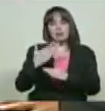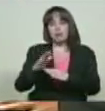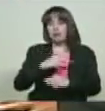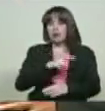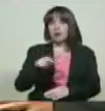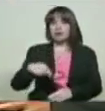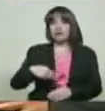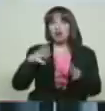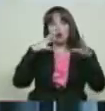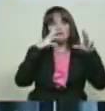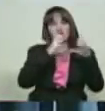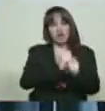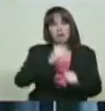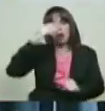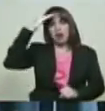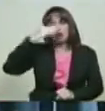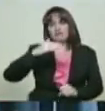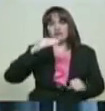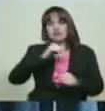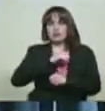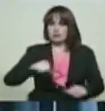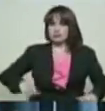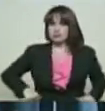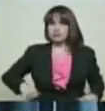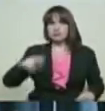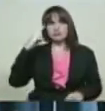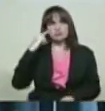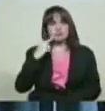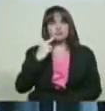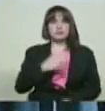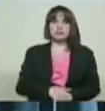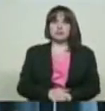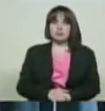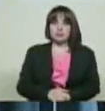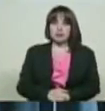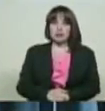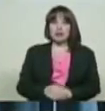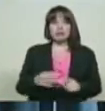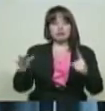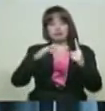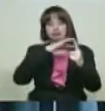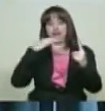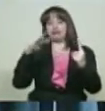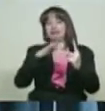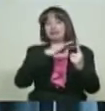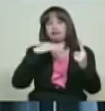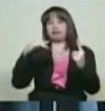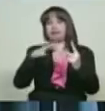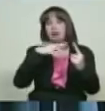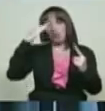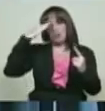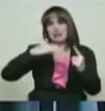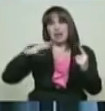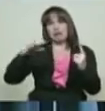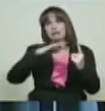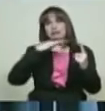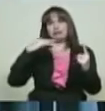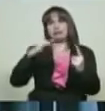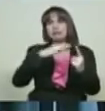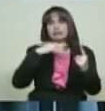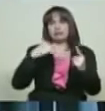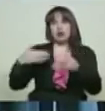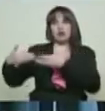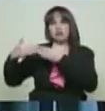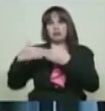Armada Nacional Bolivariana. Sigue la conspiración es permanente. Pero yo te puedo decir, al frente de la